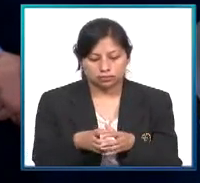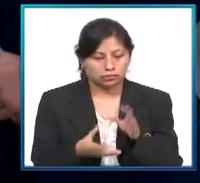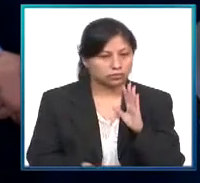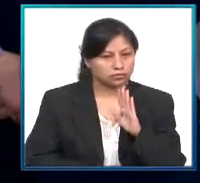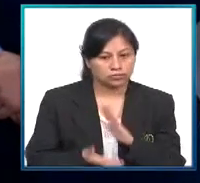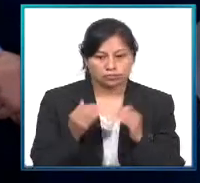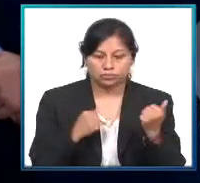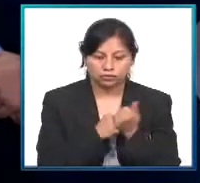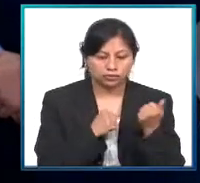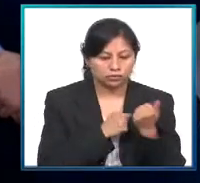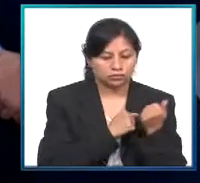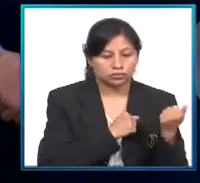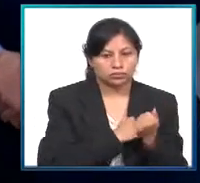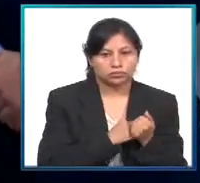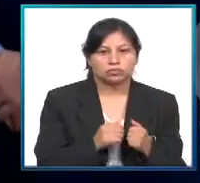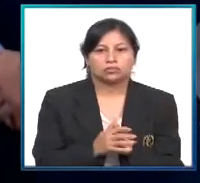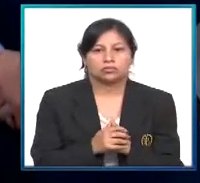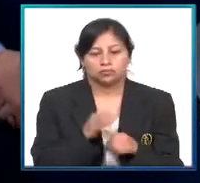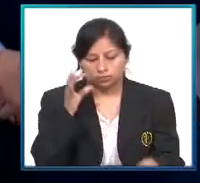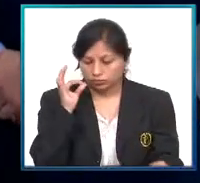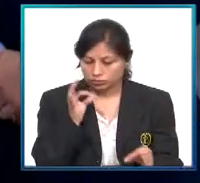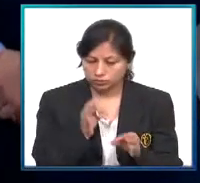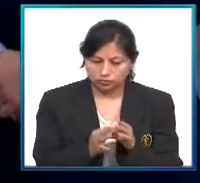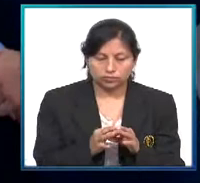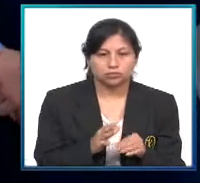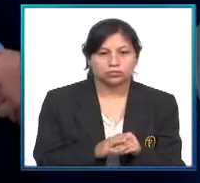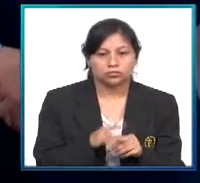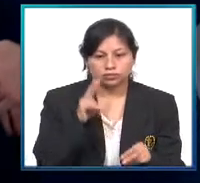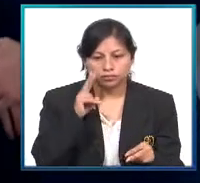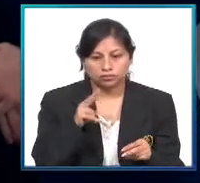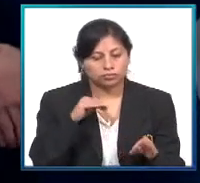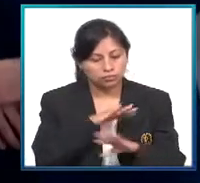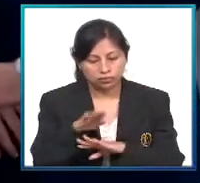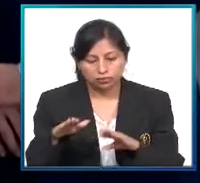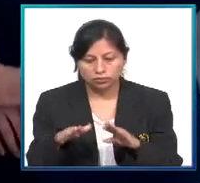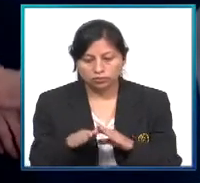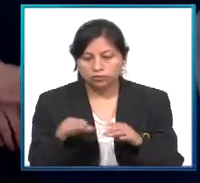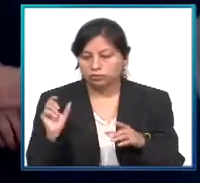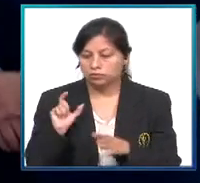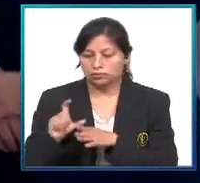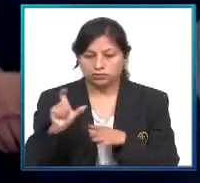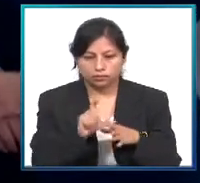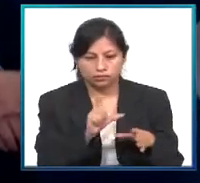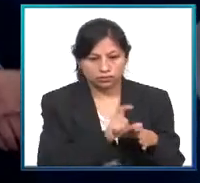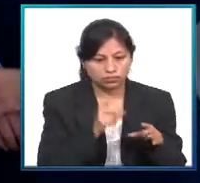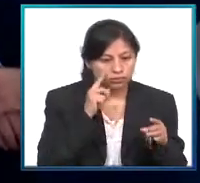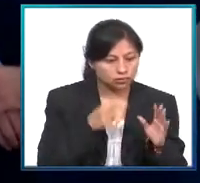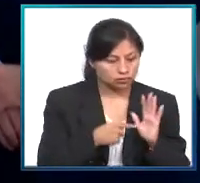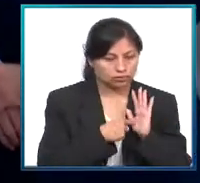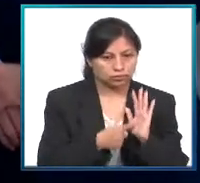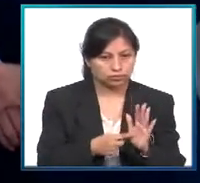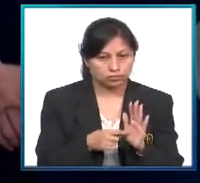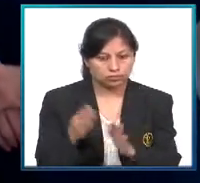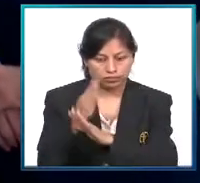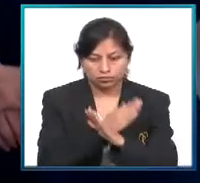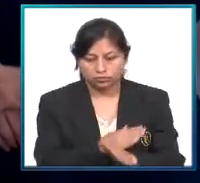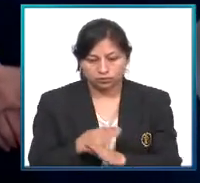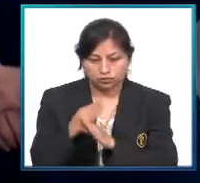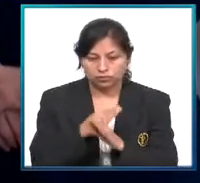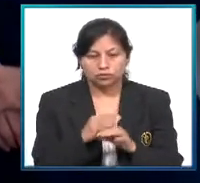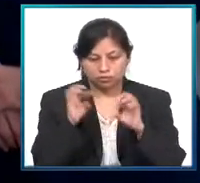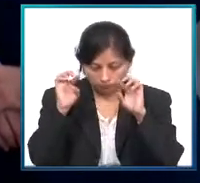más apoyo nos ha dado, directamente por ver todos los casos que se han presentado de defensa del